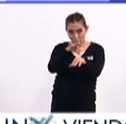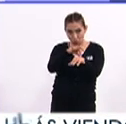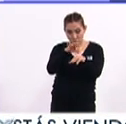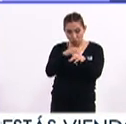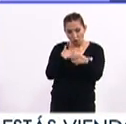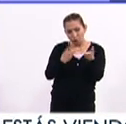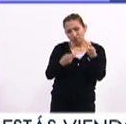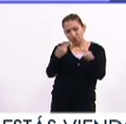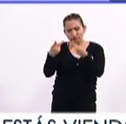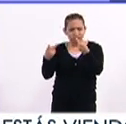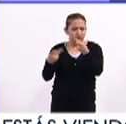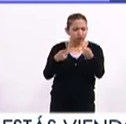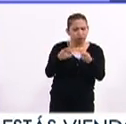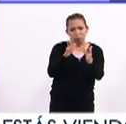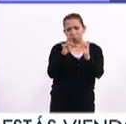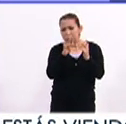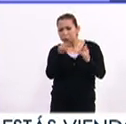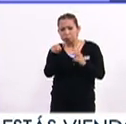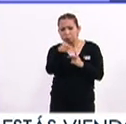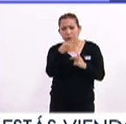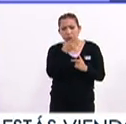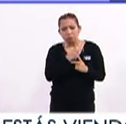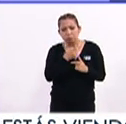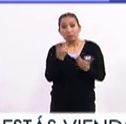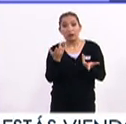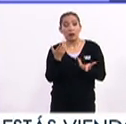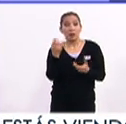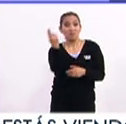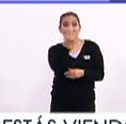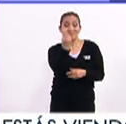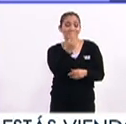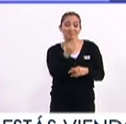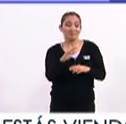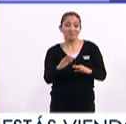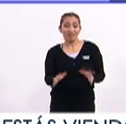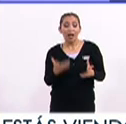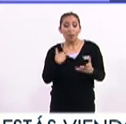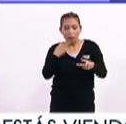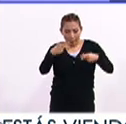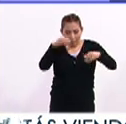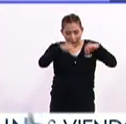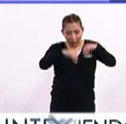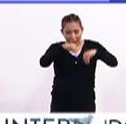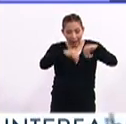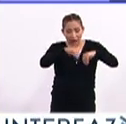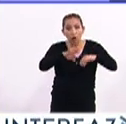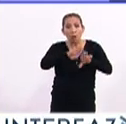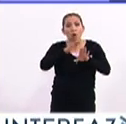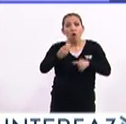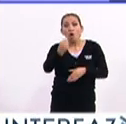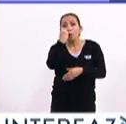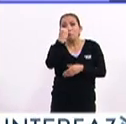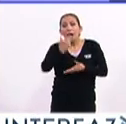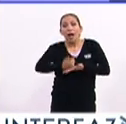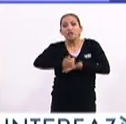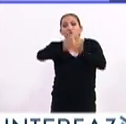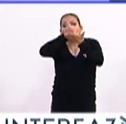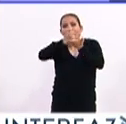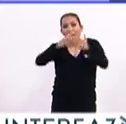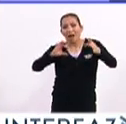médicos ha surgido la necesidad de el desarrollo de suplementos